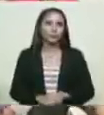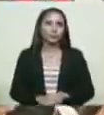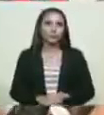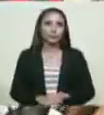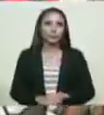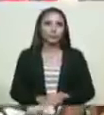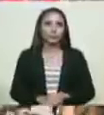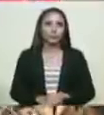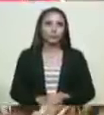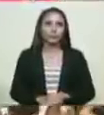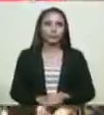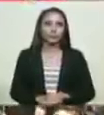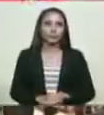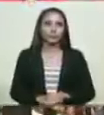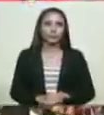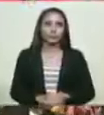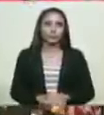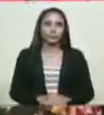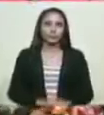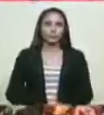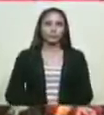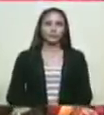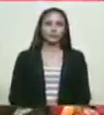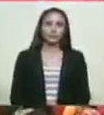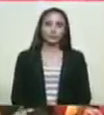La oligarquía.